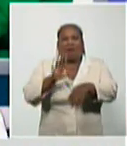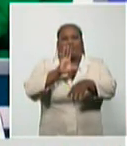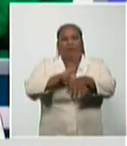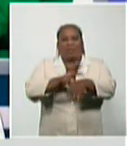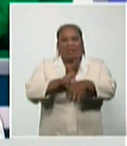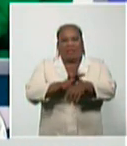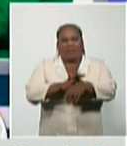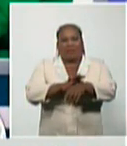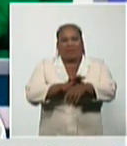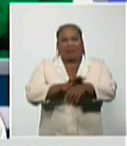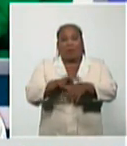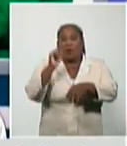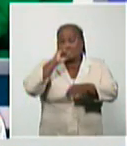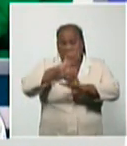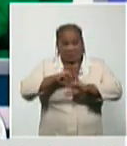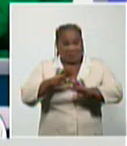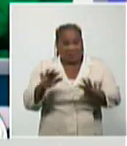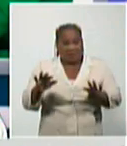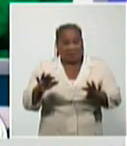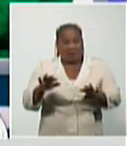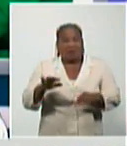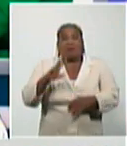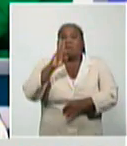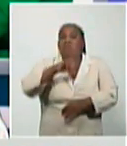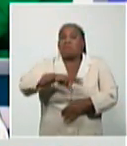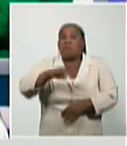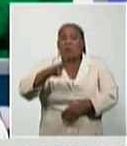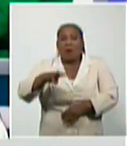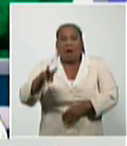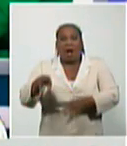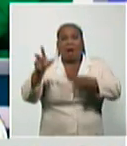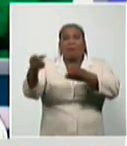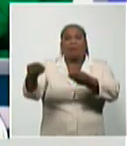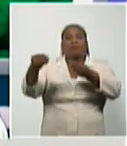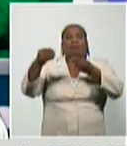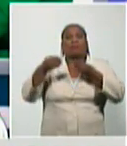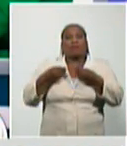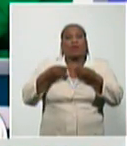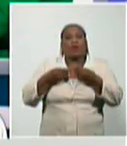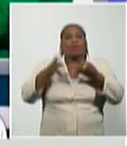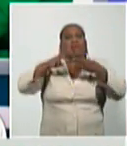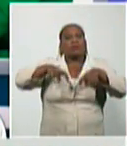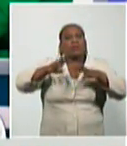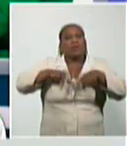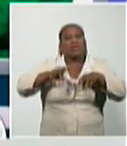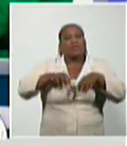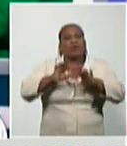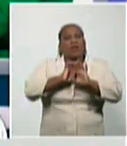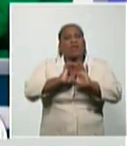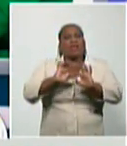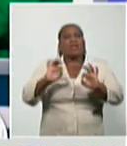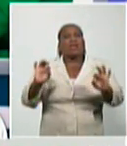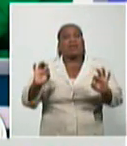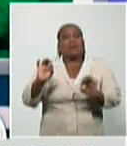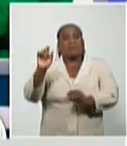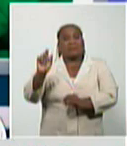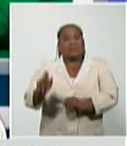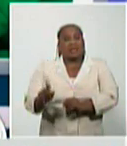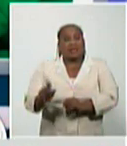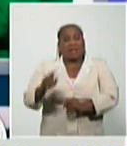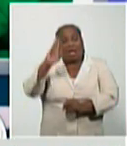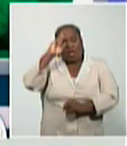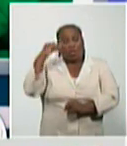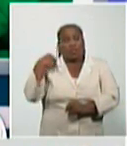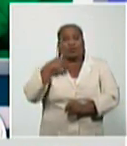Buscamos y nos propiciaron un estudio que hizo una especialista, la doctora Lisette Ley, de la provincia de Villa